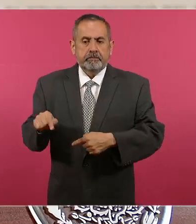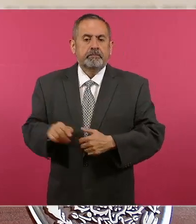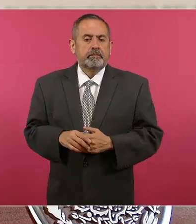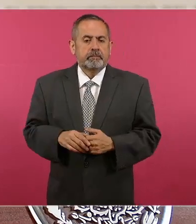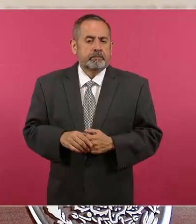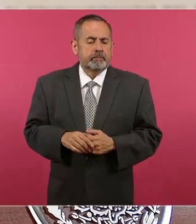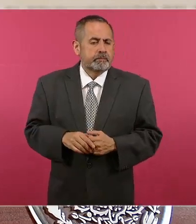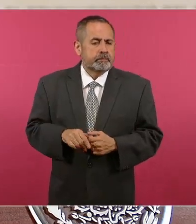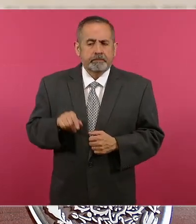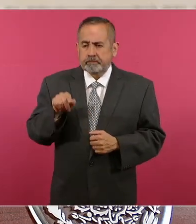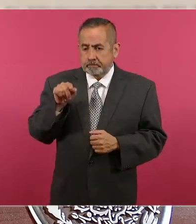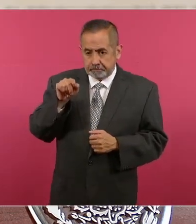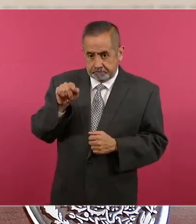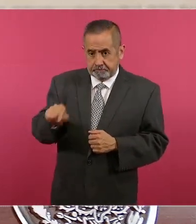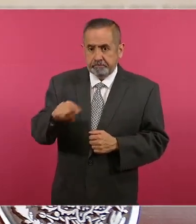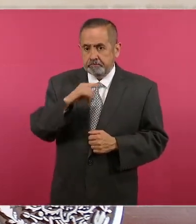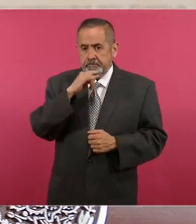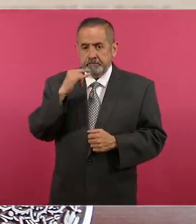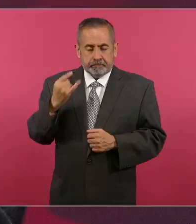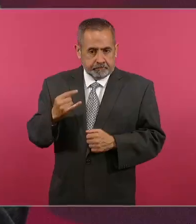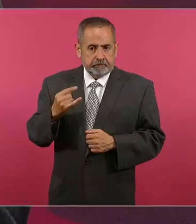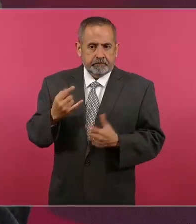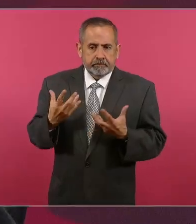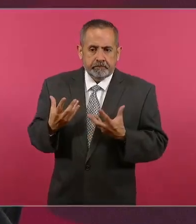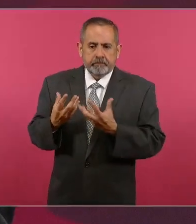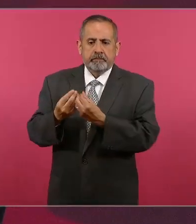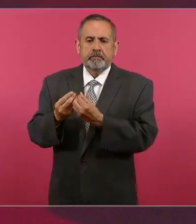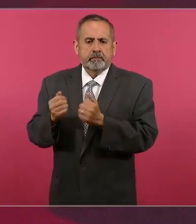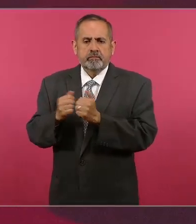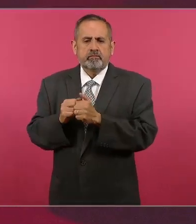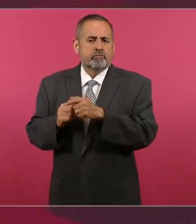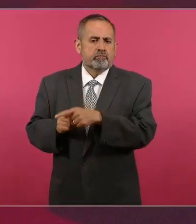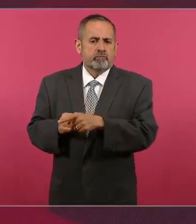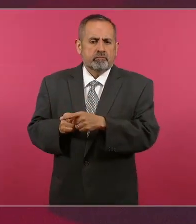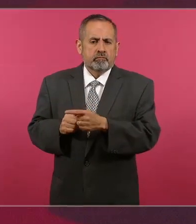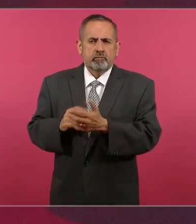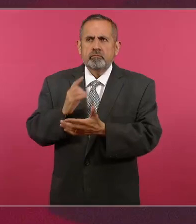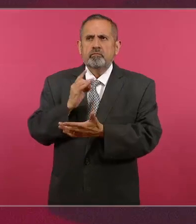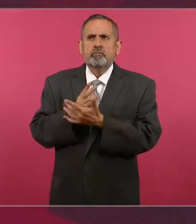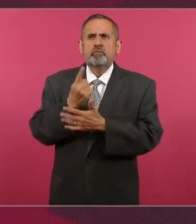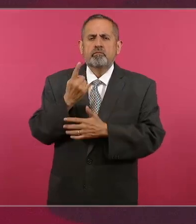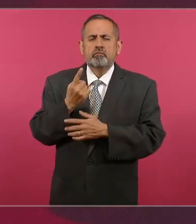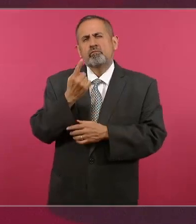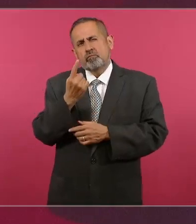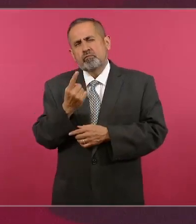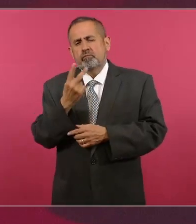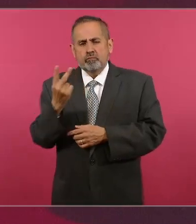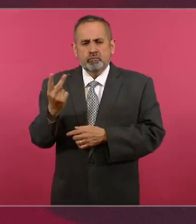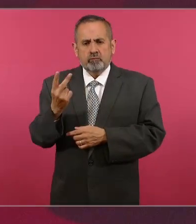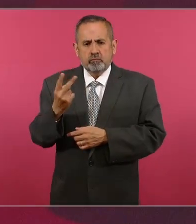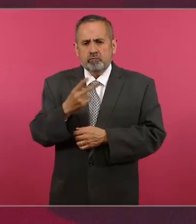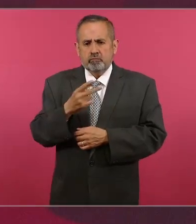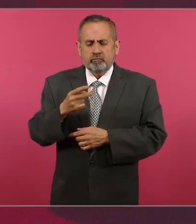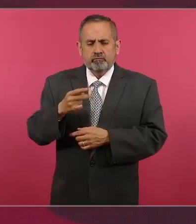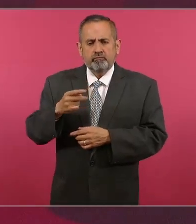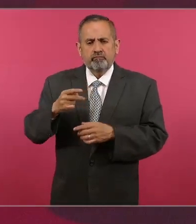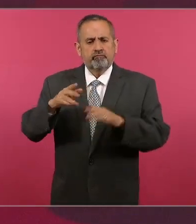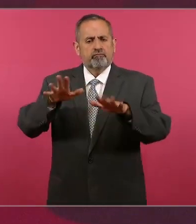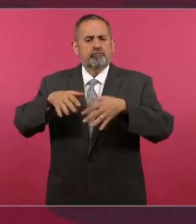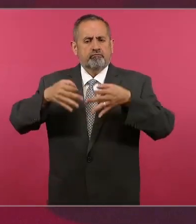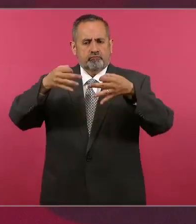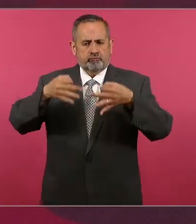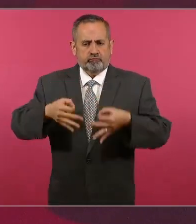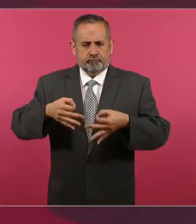voy a reunirme, es el único acto que tengo, bueno, dos, la ceremonia